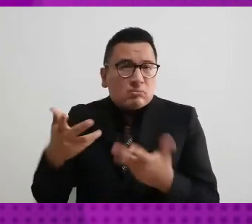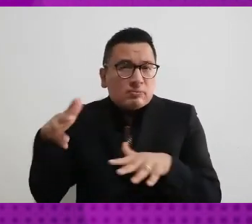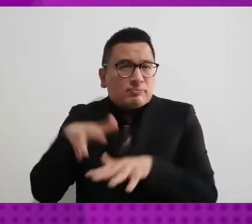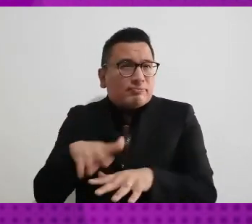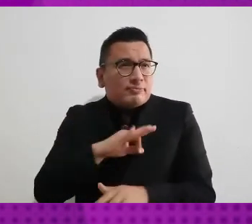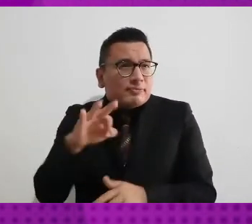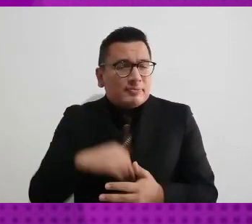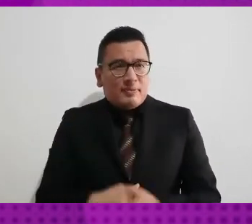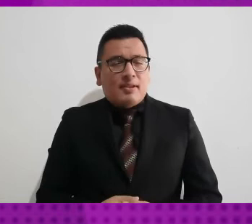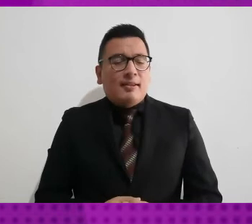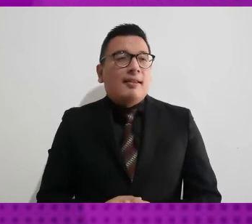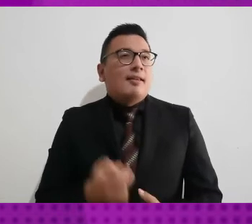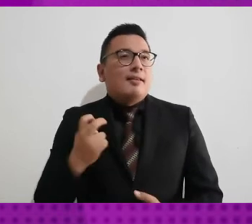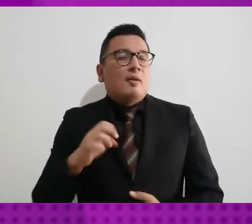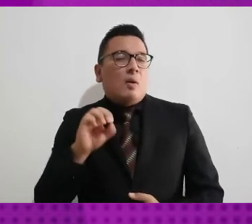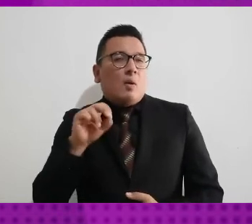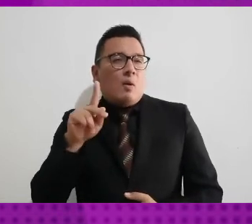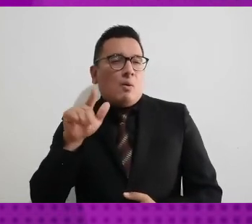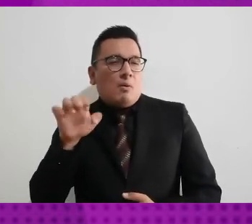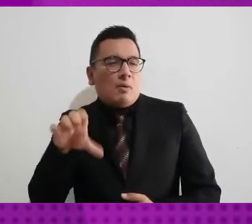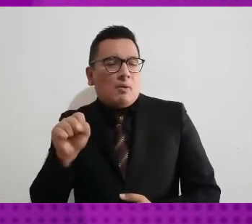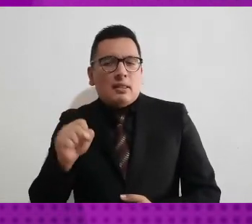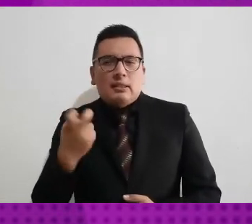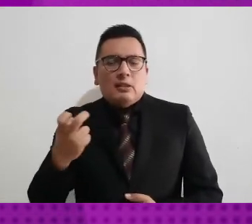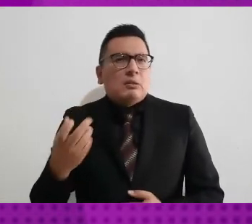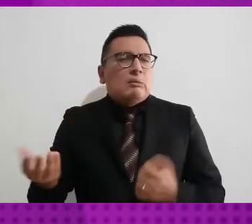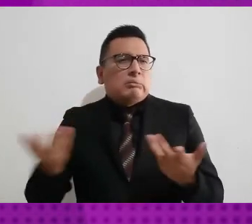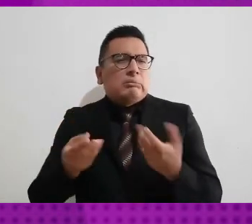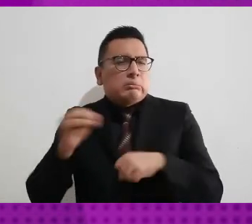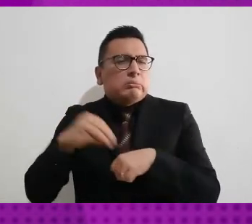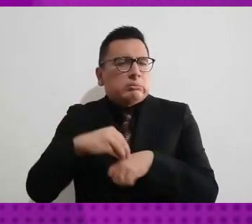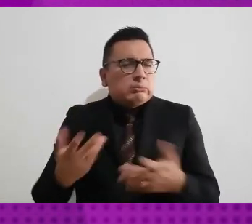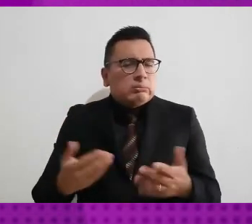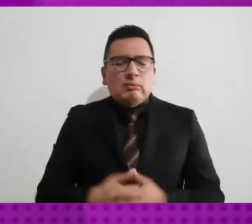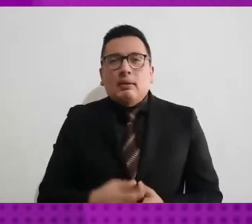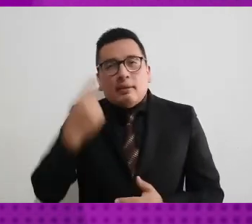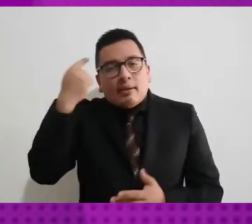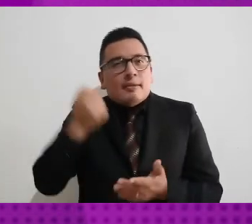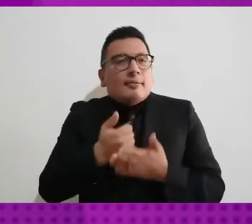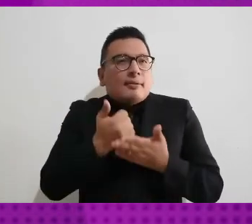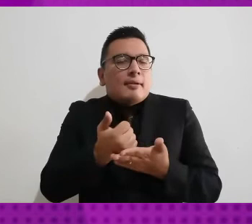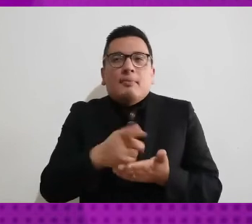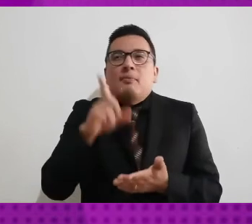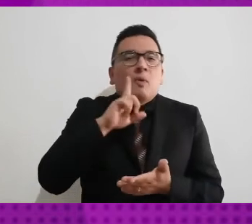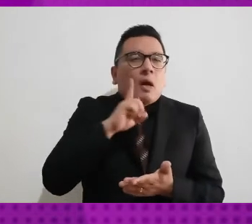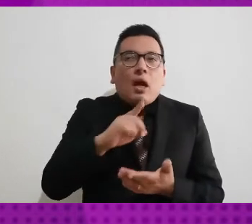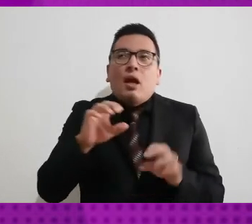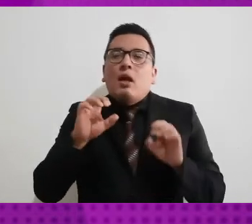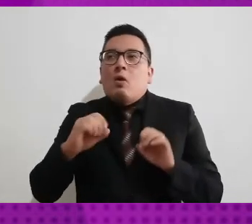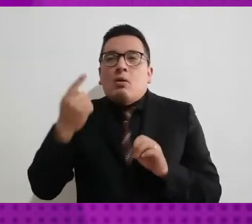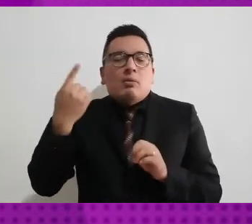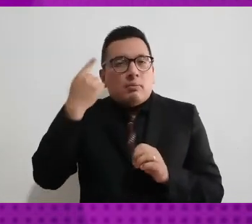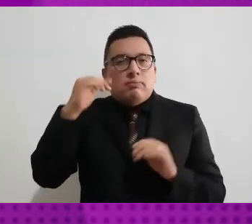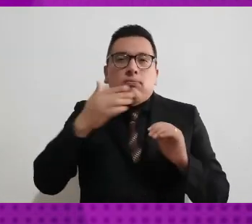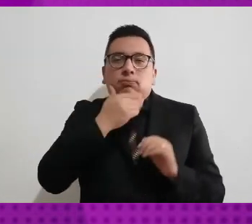los OPLES han venido aportando al país en materia de acciones afirmativas de las mujeres para atajar la violencia política